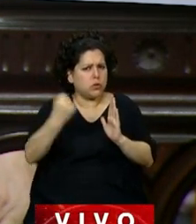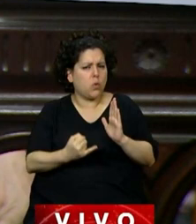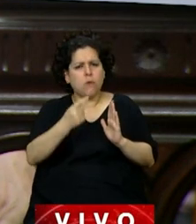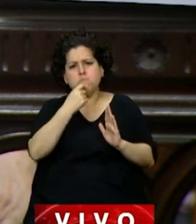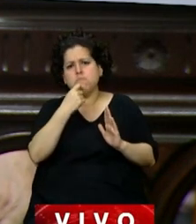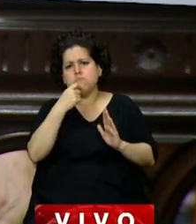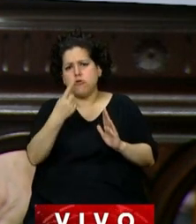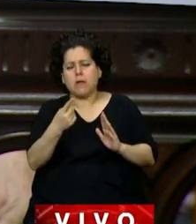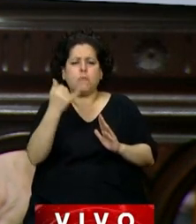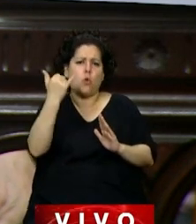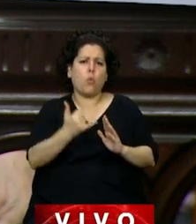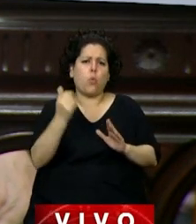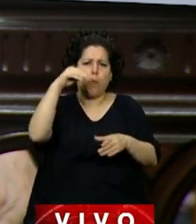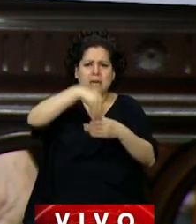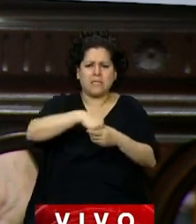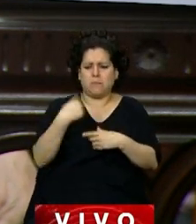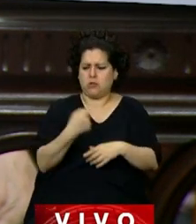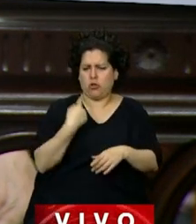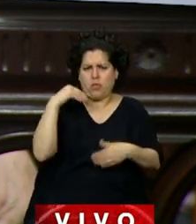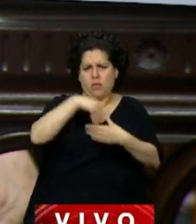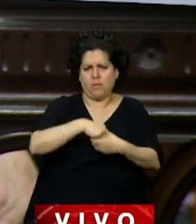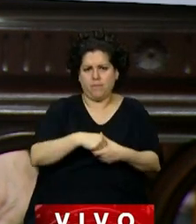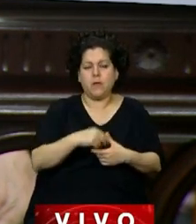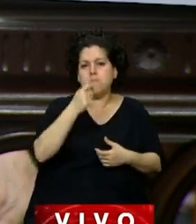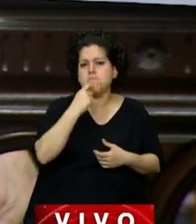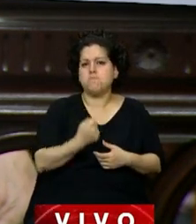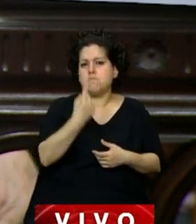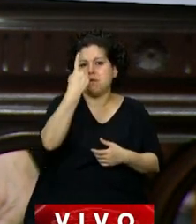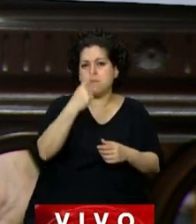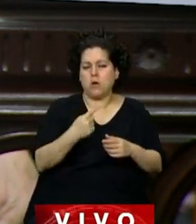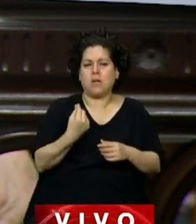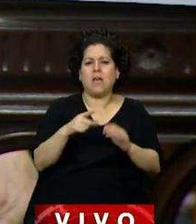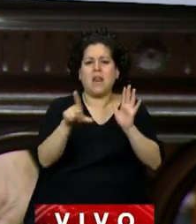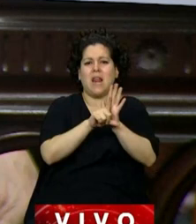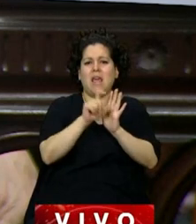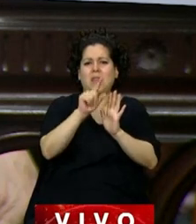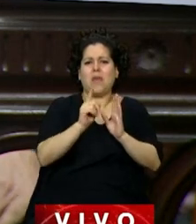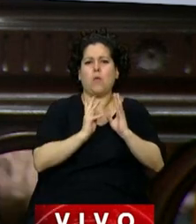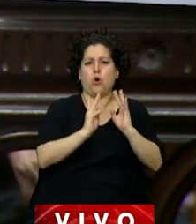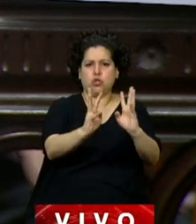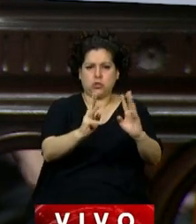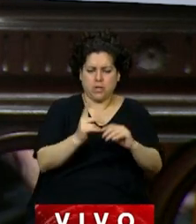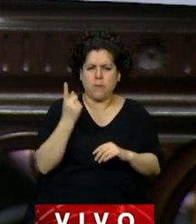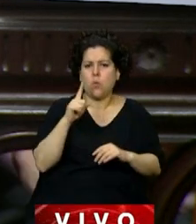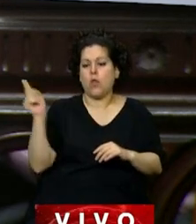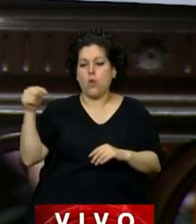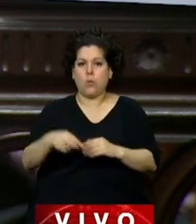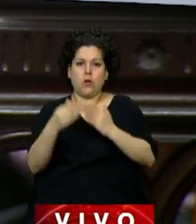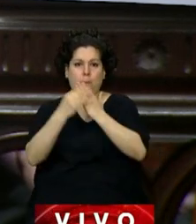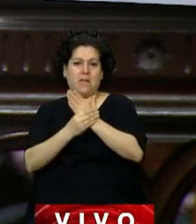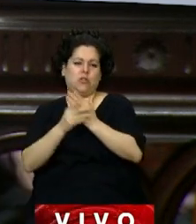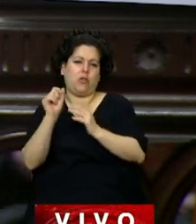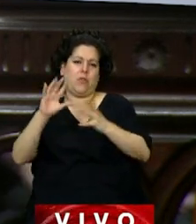algunos de ellos que denotan la participación que hemos tenido. El primero de ellos tiene que ver con la ley de bosques. Cuando vino el ministro de